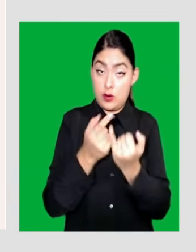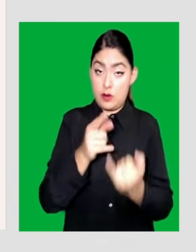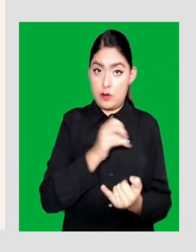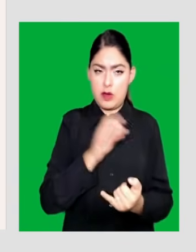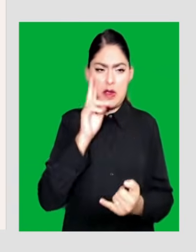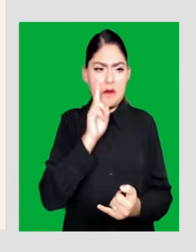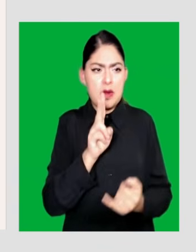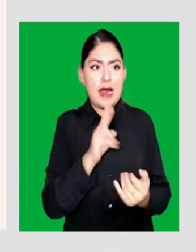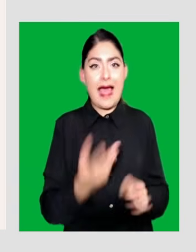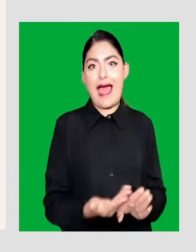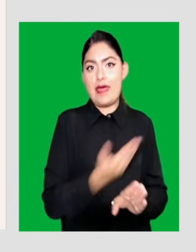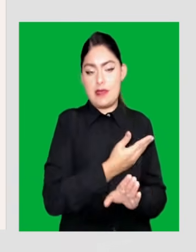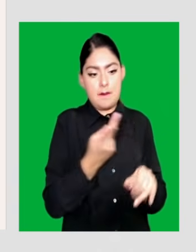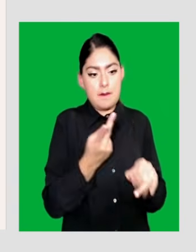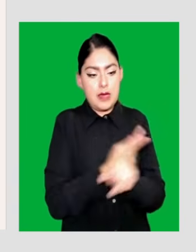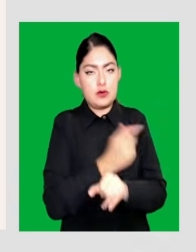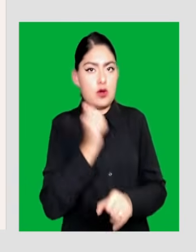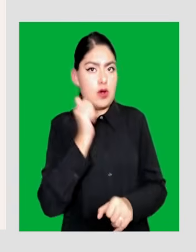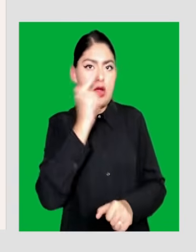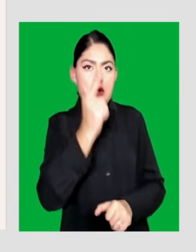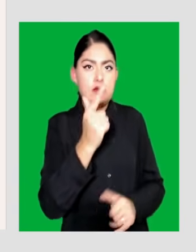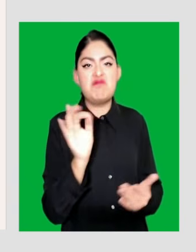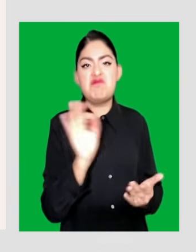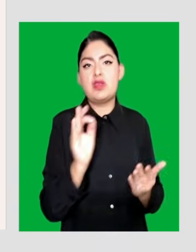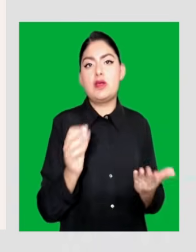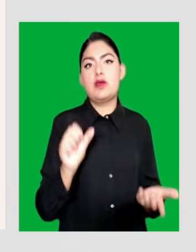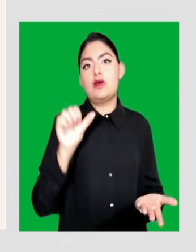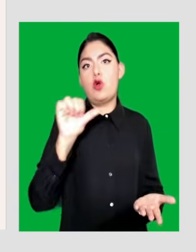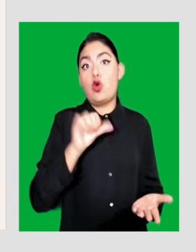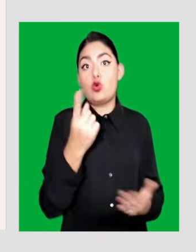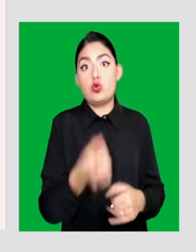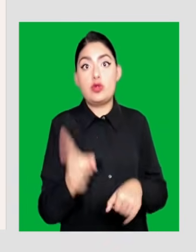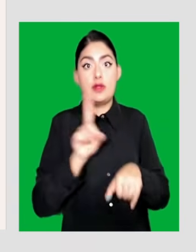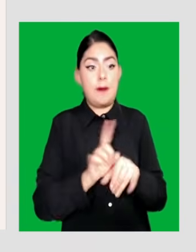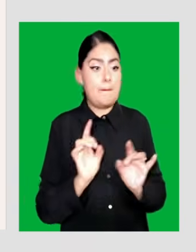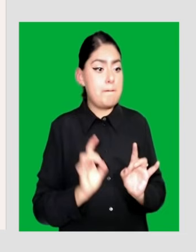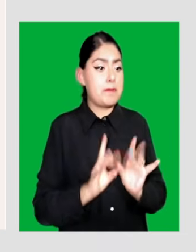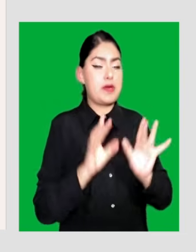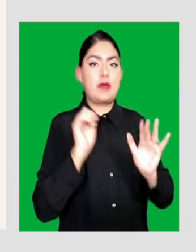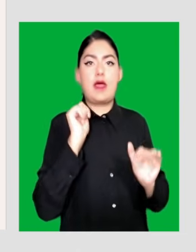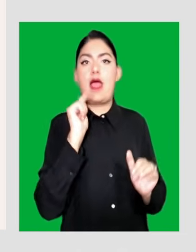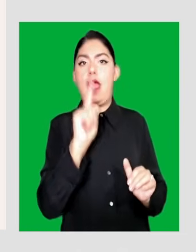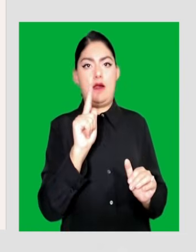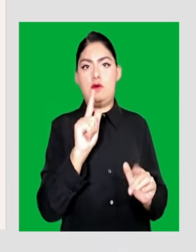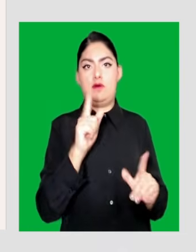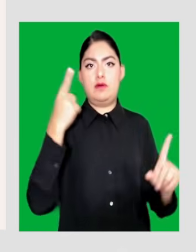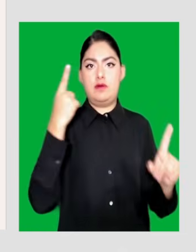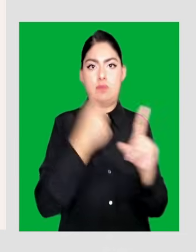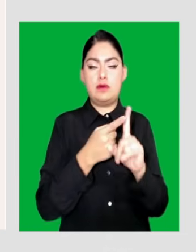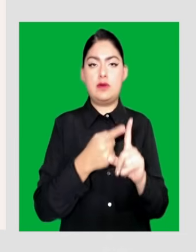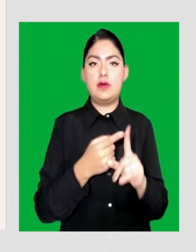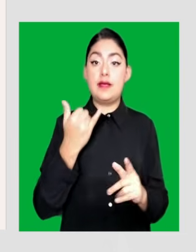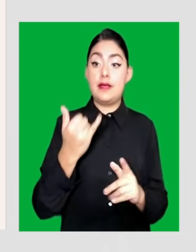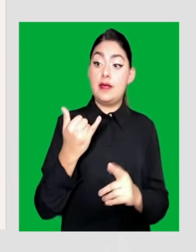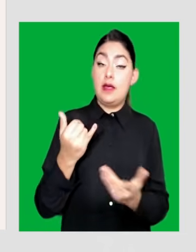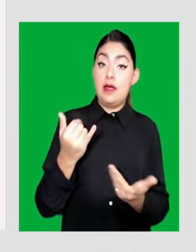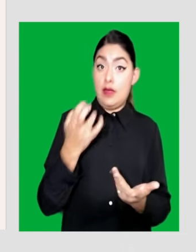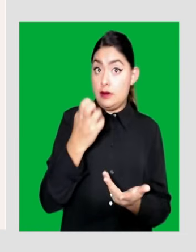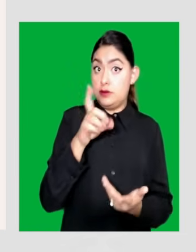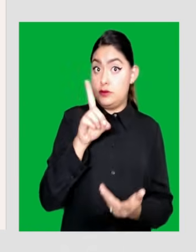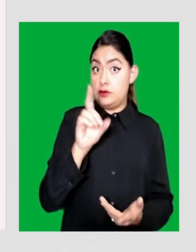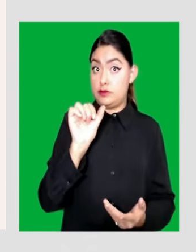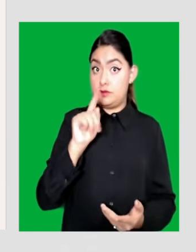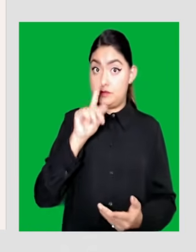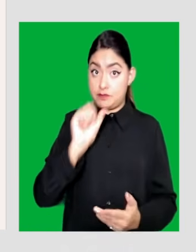datos de un terremoto, los atributos podrían incluir su magnitud y profundidad. 3. La